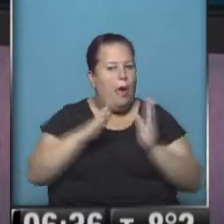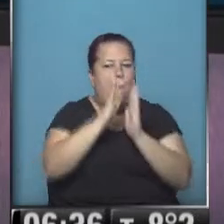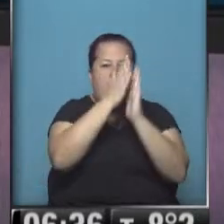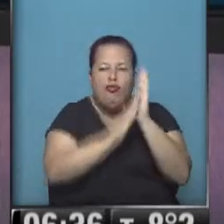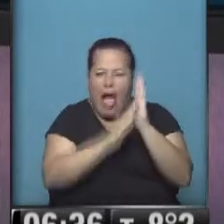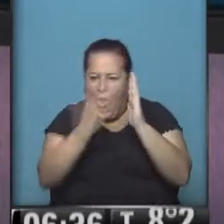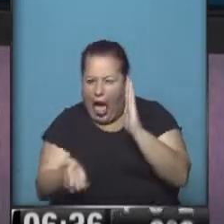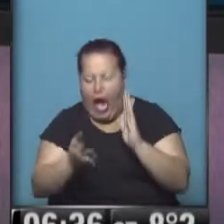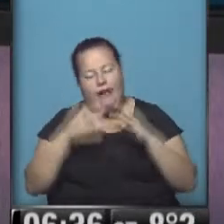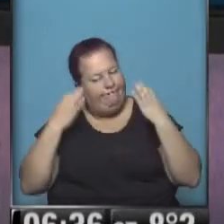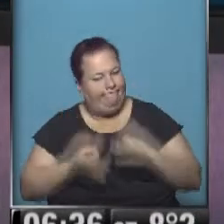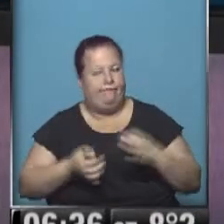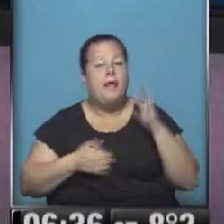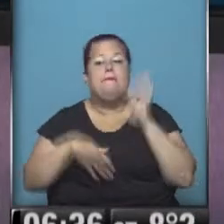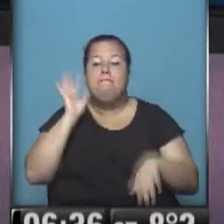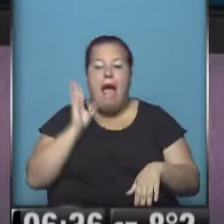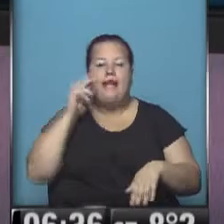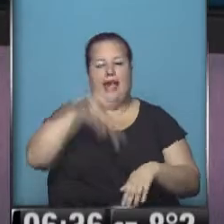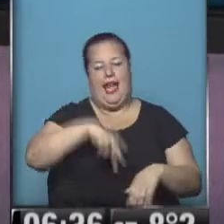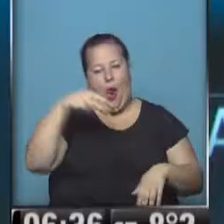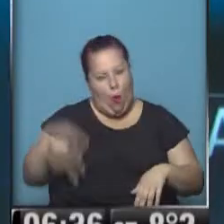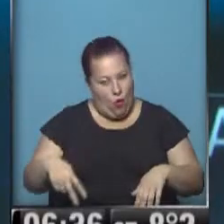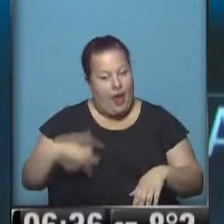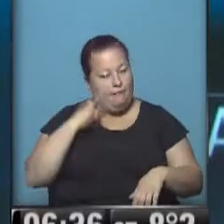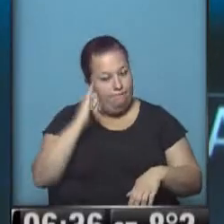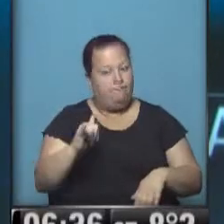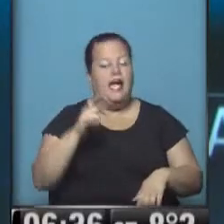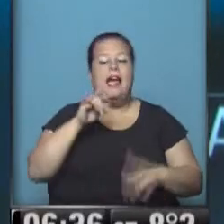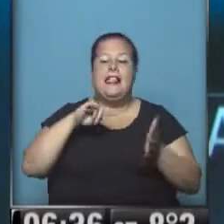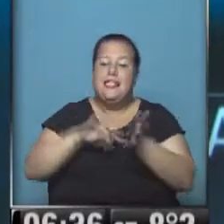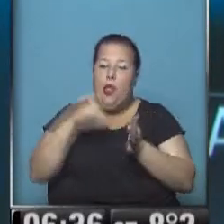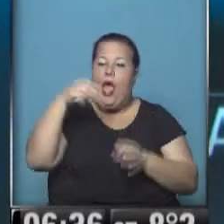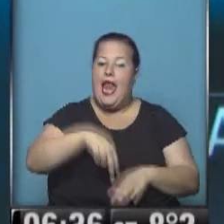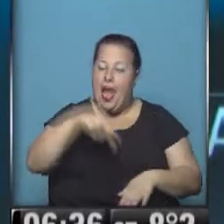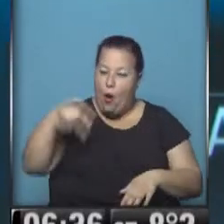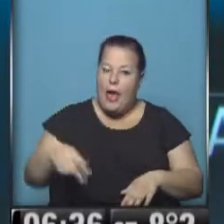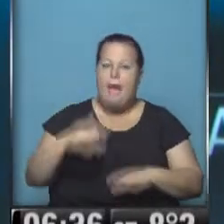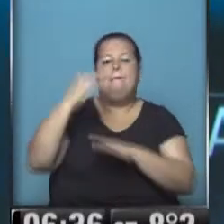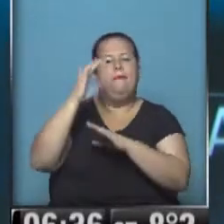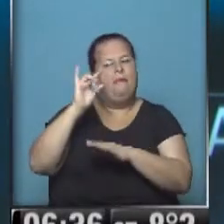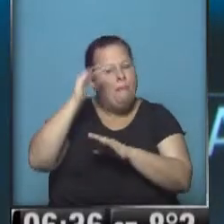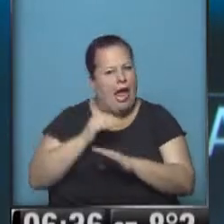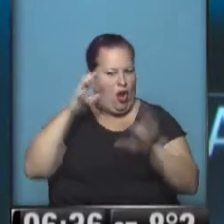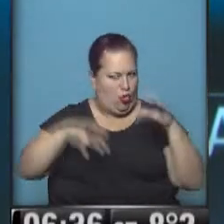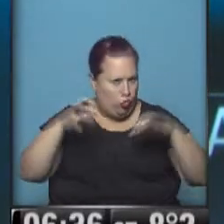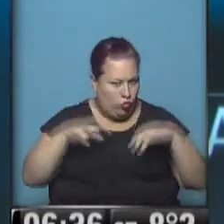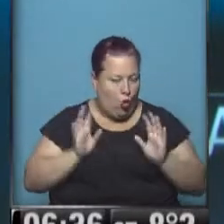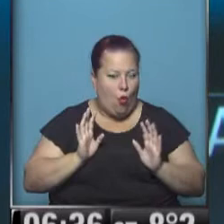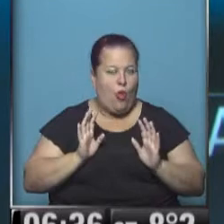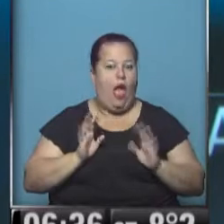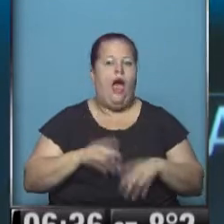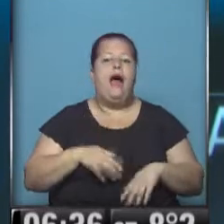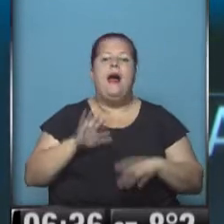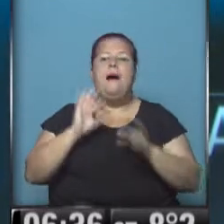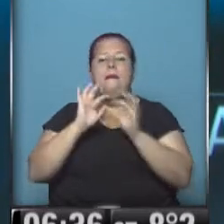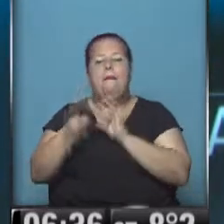la cordillera particularmente en neuquén quiero destacar que en la ciudad de neuquén es menos la probabilidad de lluvias más